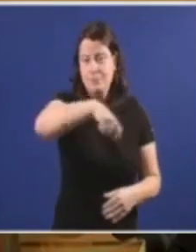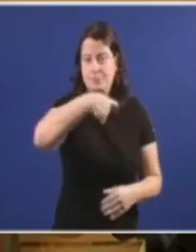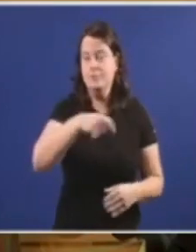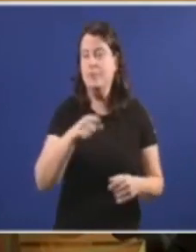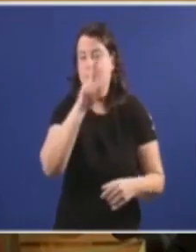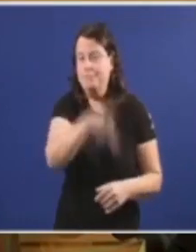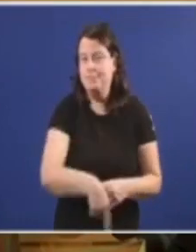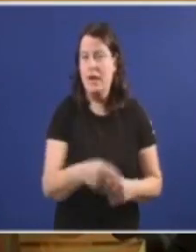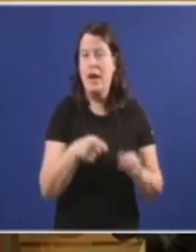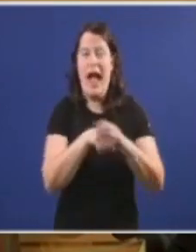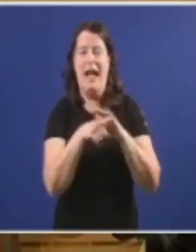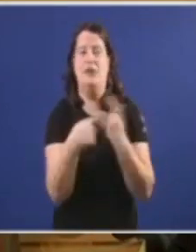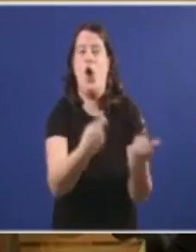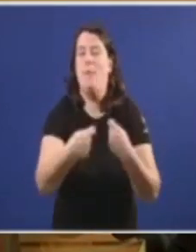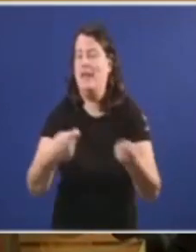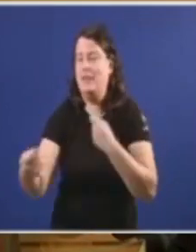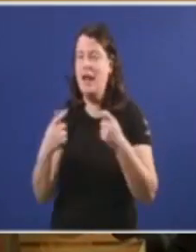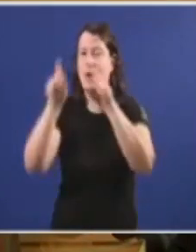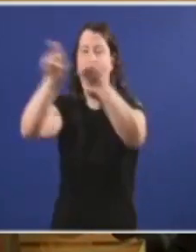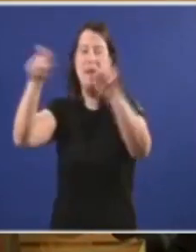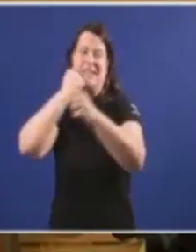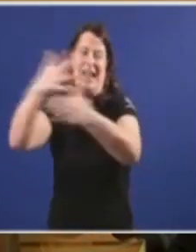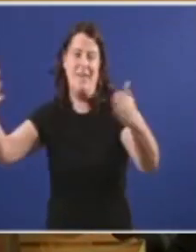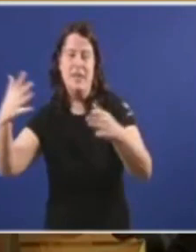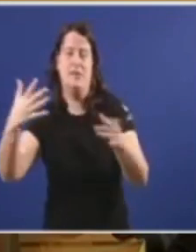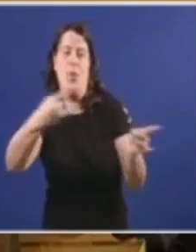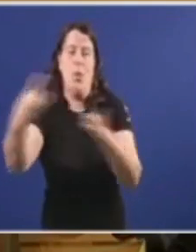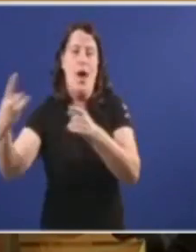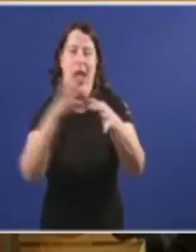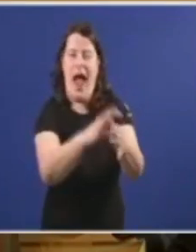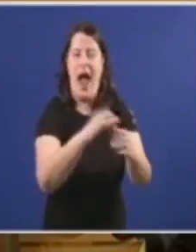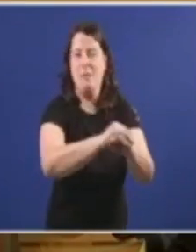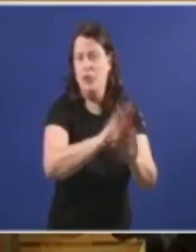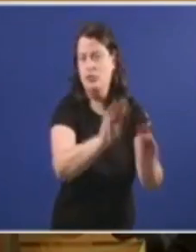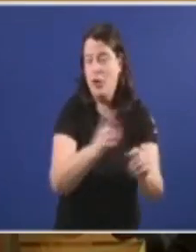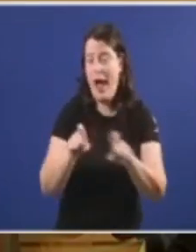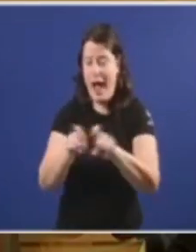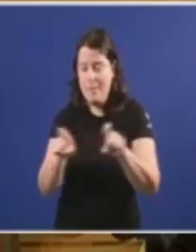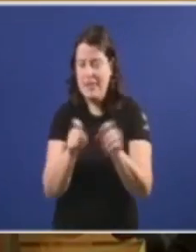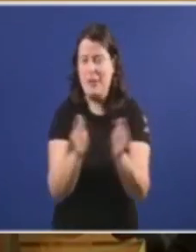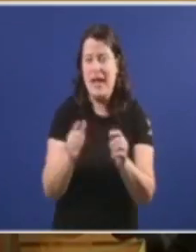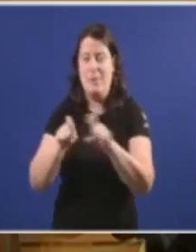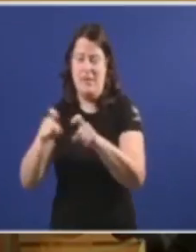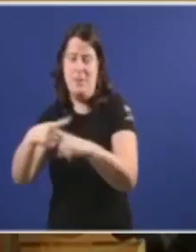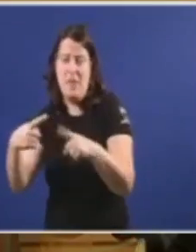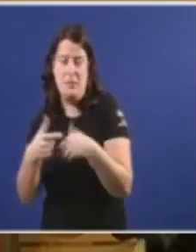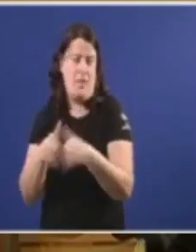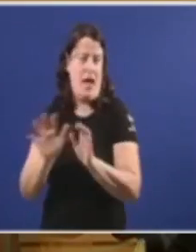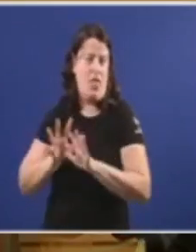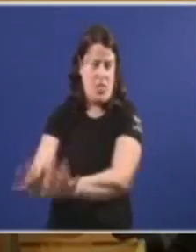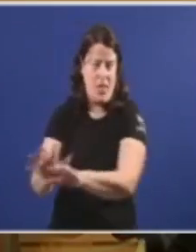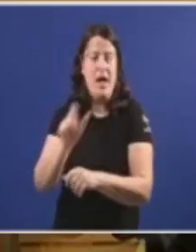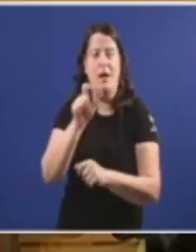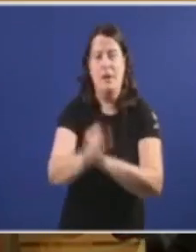convertido en axente comercial dun puñado de multinacionais mentres deixan na estacada a pequena e mediana empresa, aos traballadores e